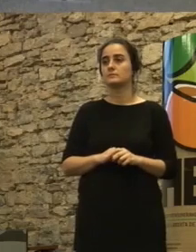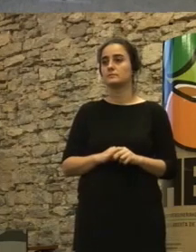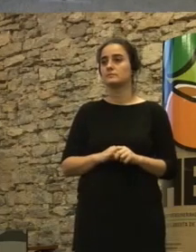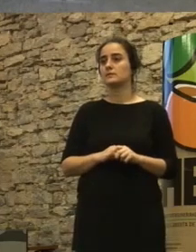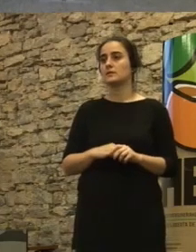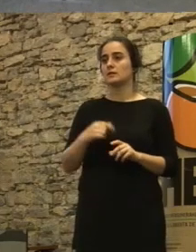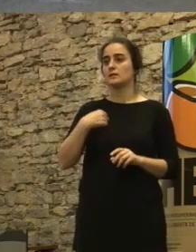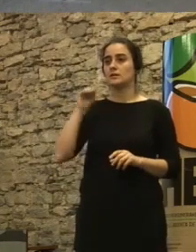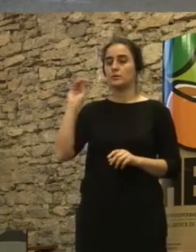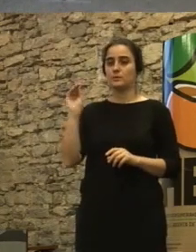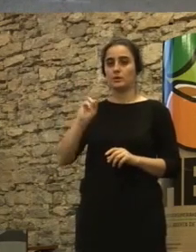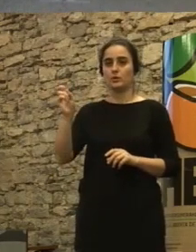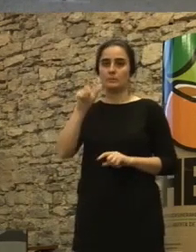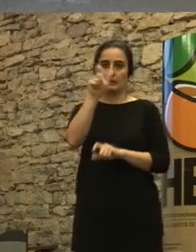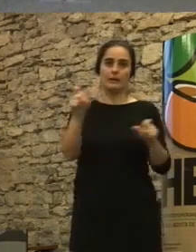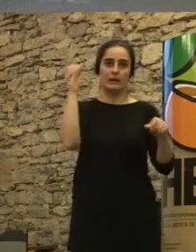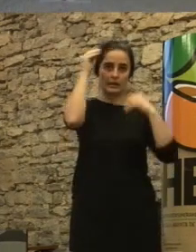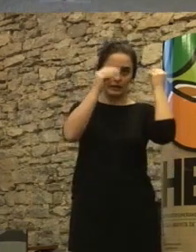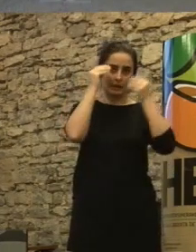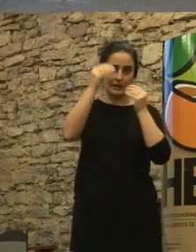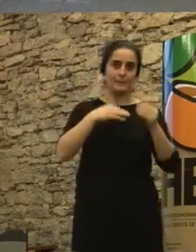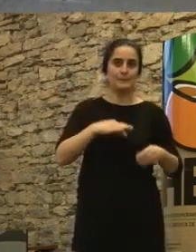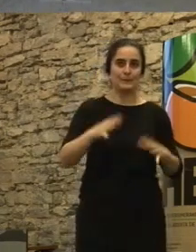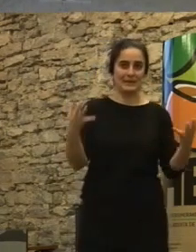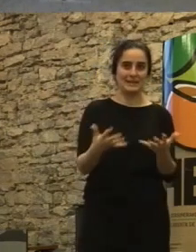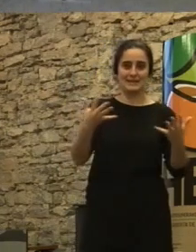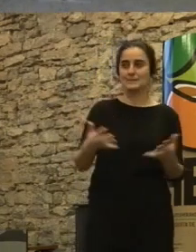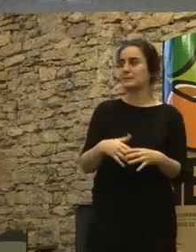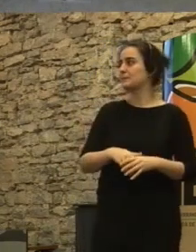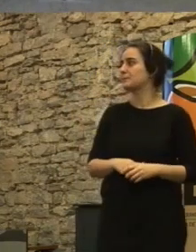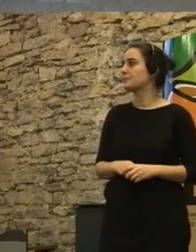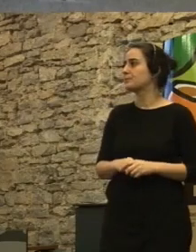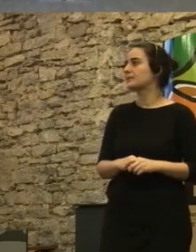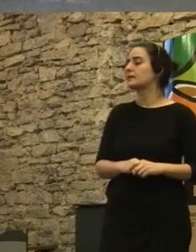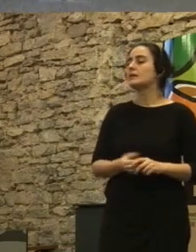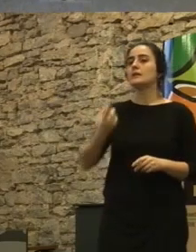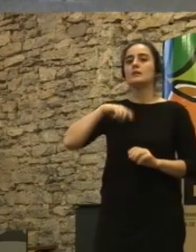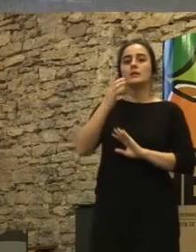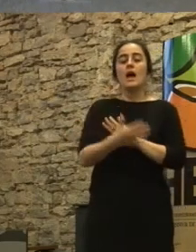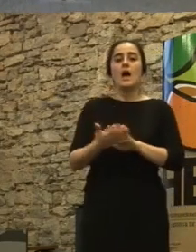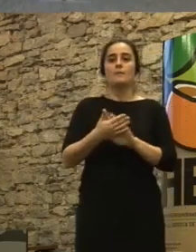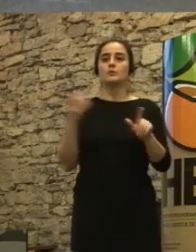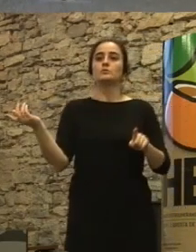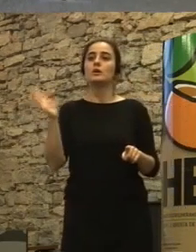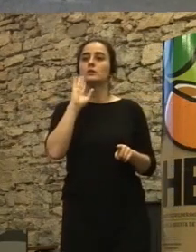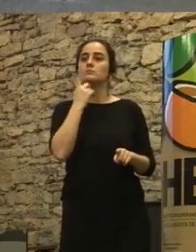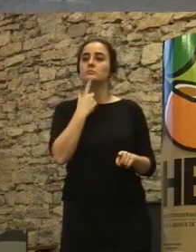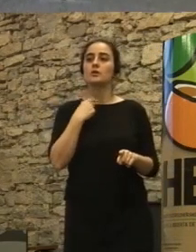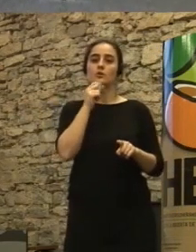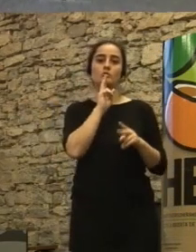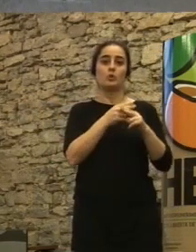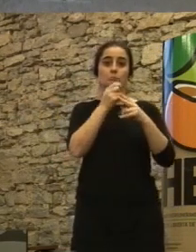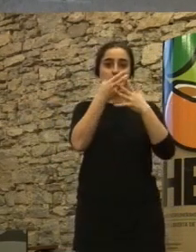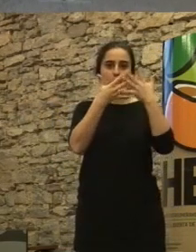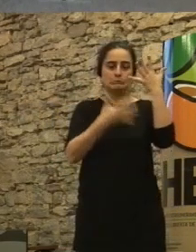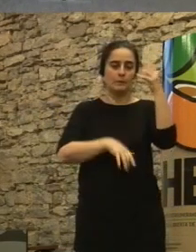Bueno, yo te voy a lanzar otra mientras la gente se va animando. Hablábamos, nos ibas nombrando precisamente personas que